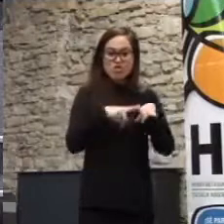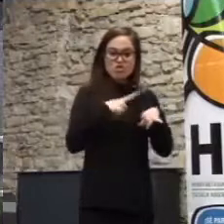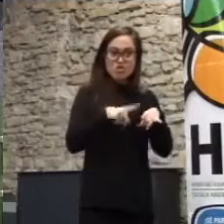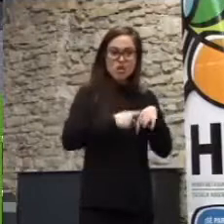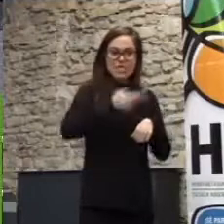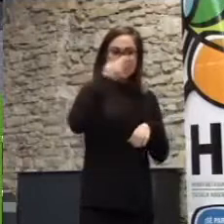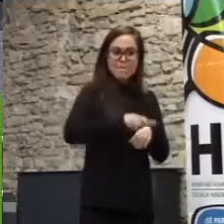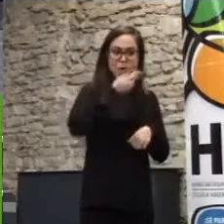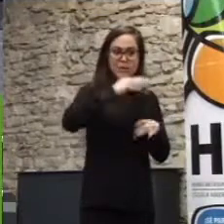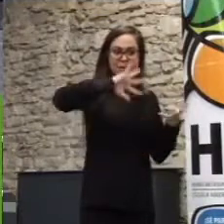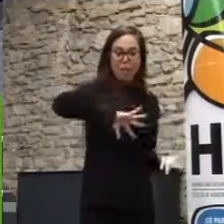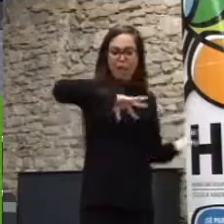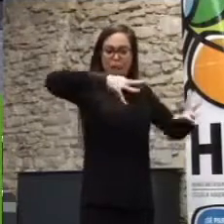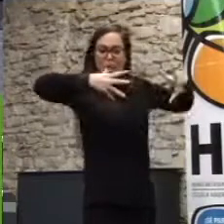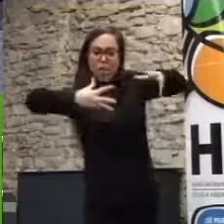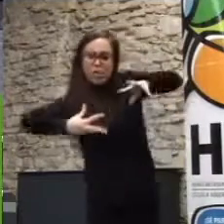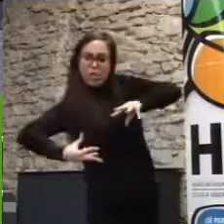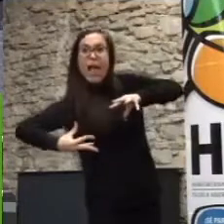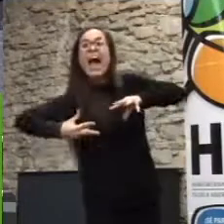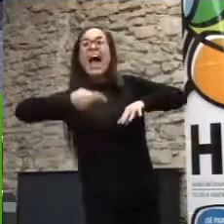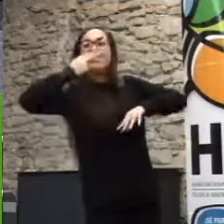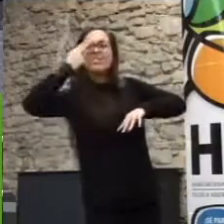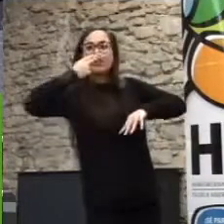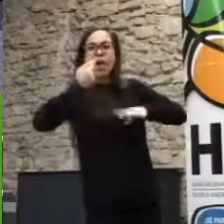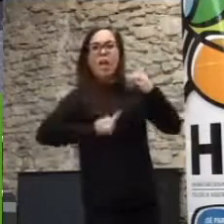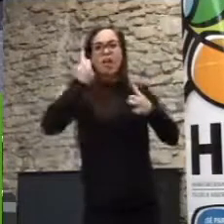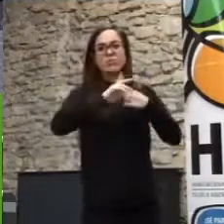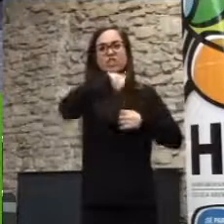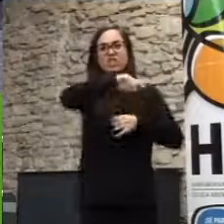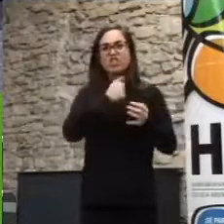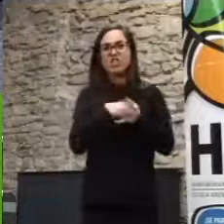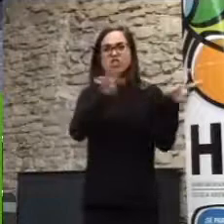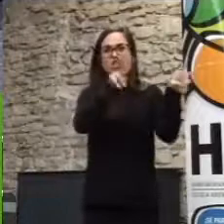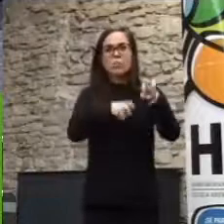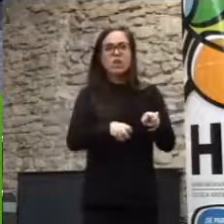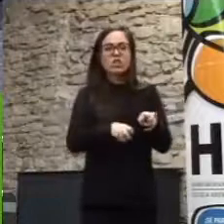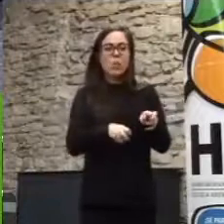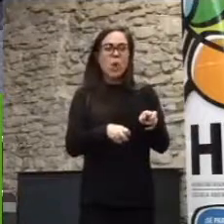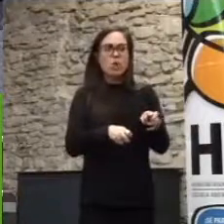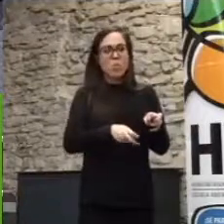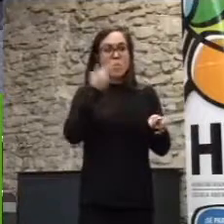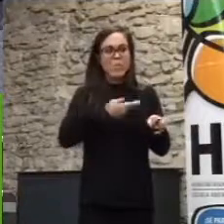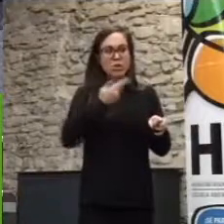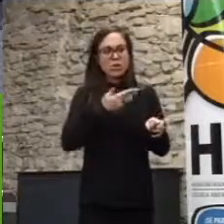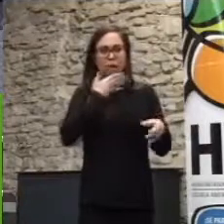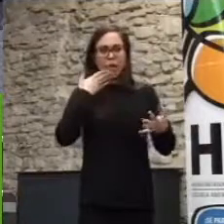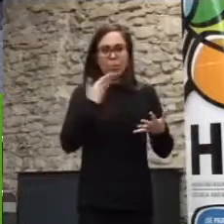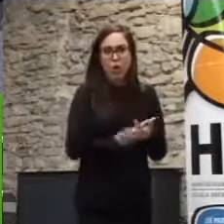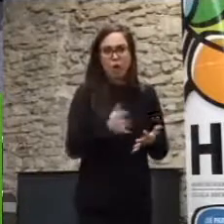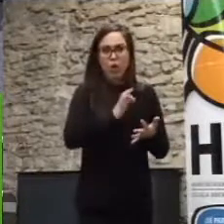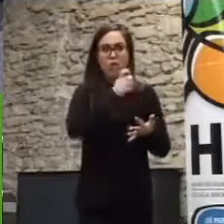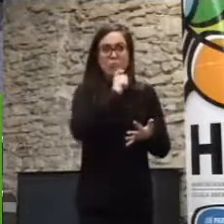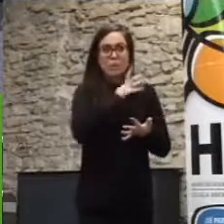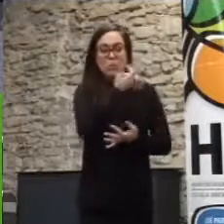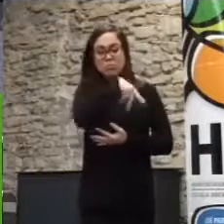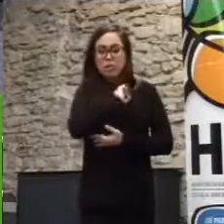que muchas veces no abordamos temas porque son muy áridos, pero tienen mucha importancia. Pues tendremos que buscar de